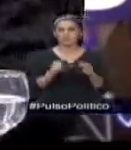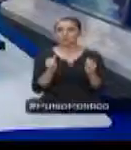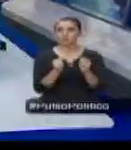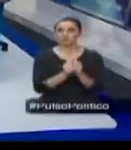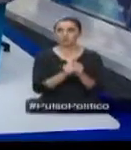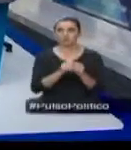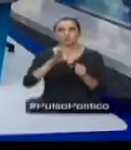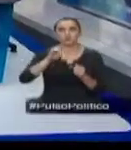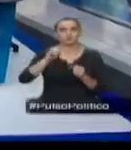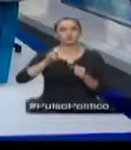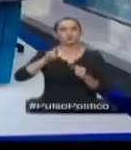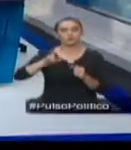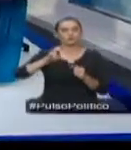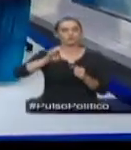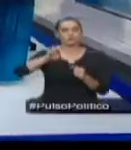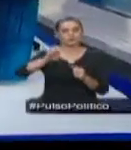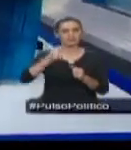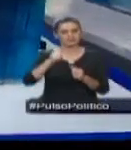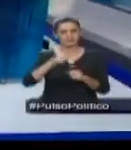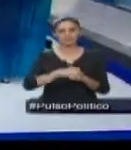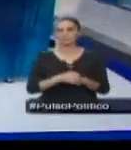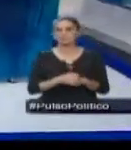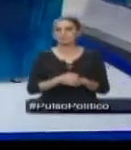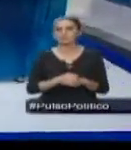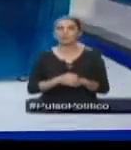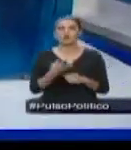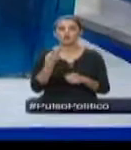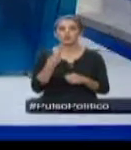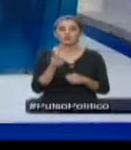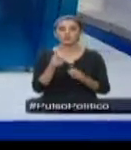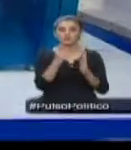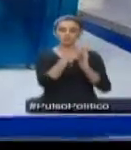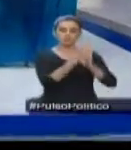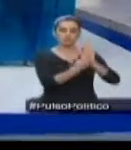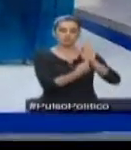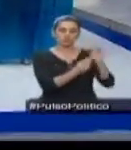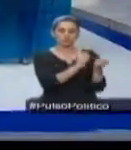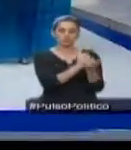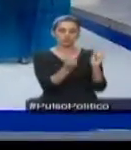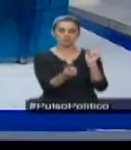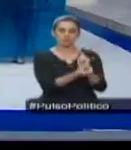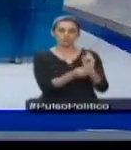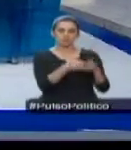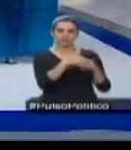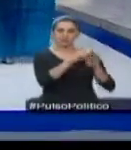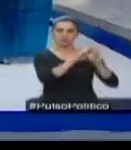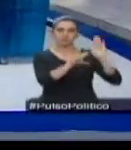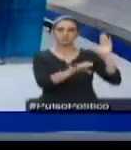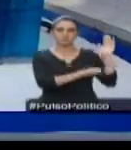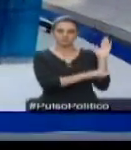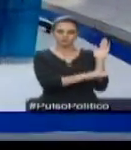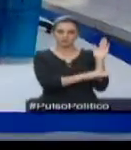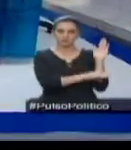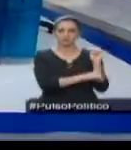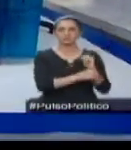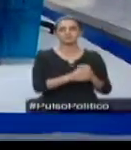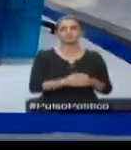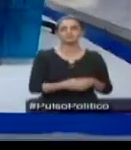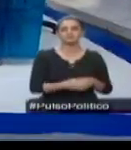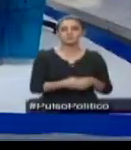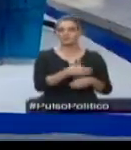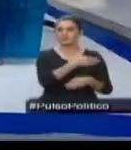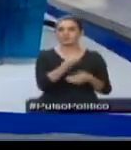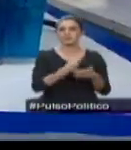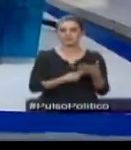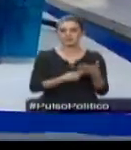fernando torres louis verdad o torres en los 16 puntos de las enmiendas planteadas constitucionales y